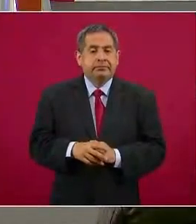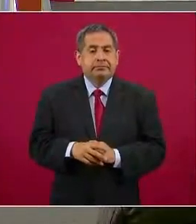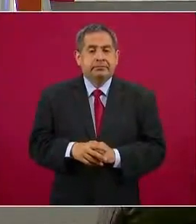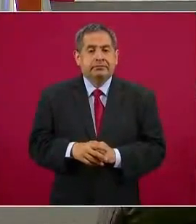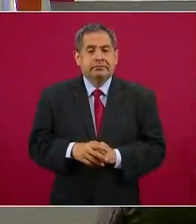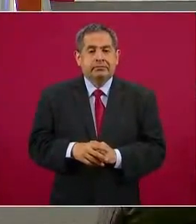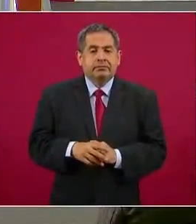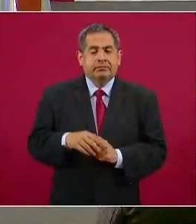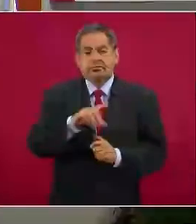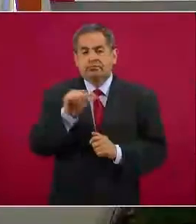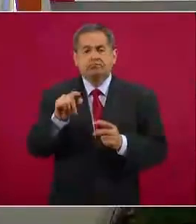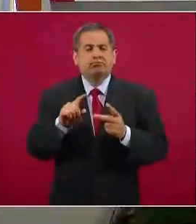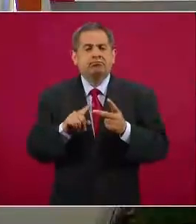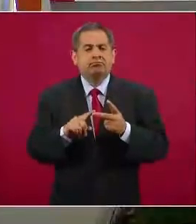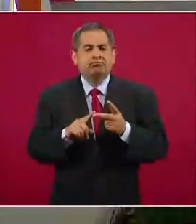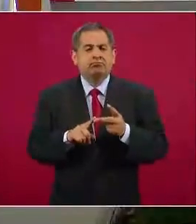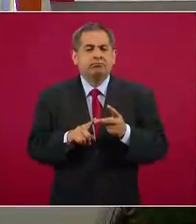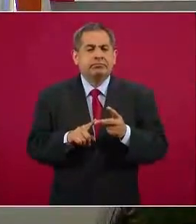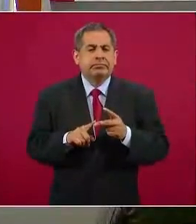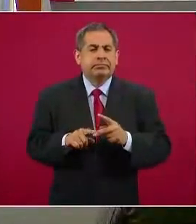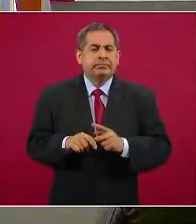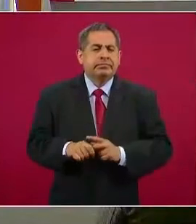Le sigue